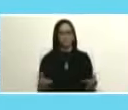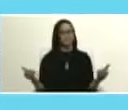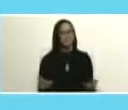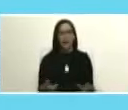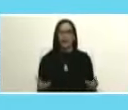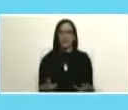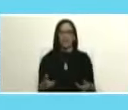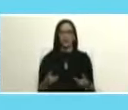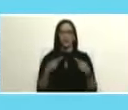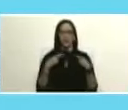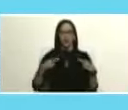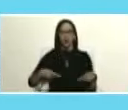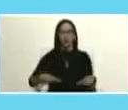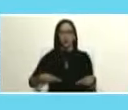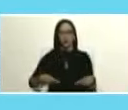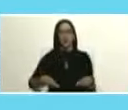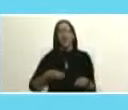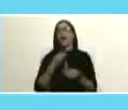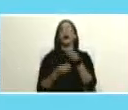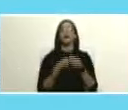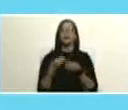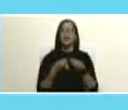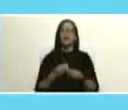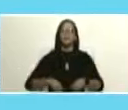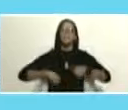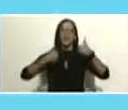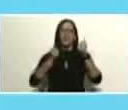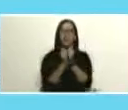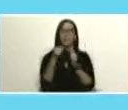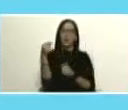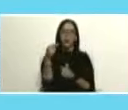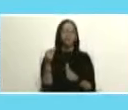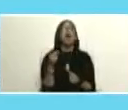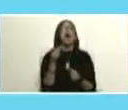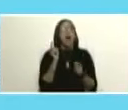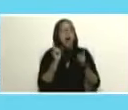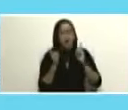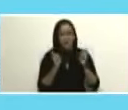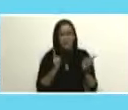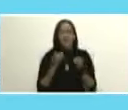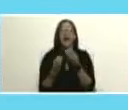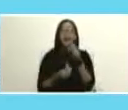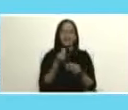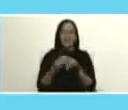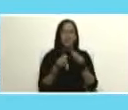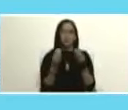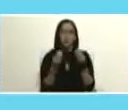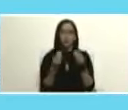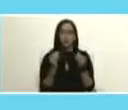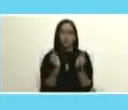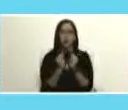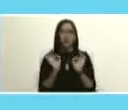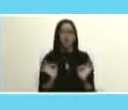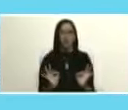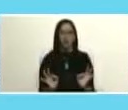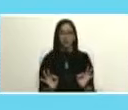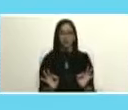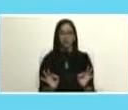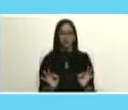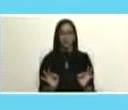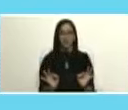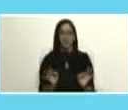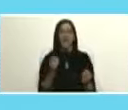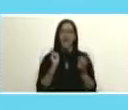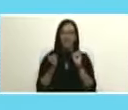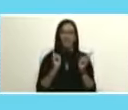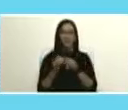Pariendo recursos, haciendo más con menos, a veces haciendo mucho con nada, a veces casi haciendo